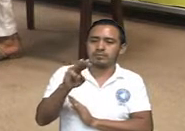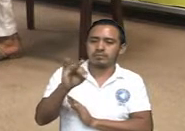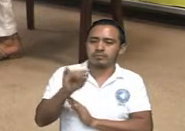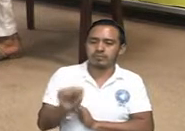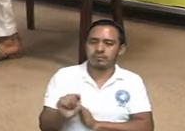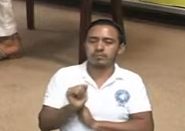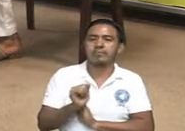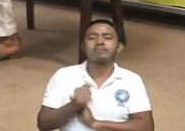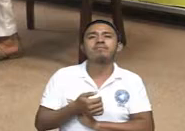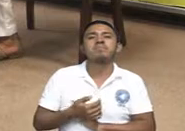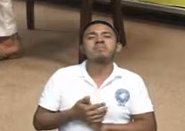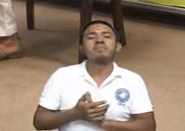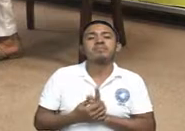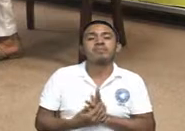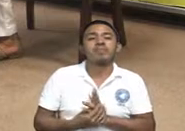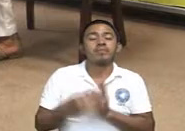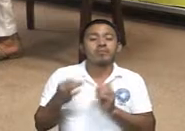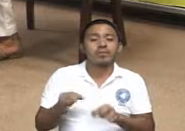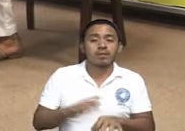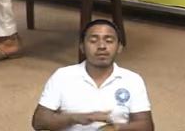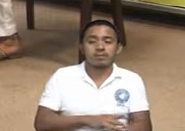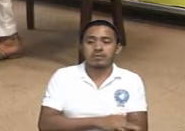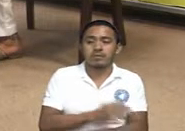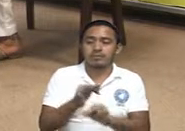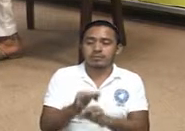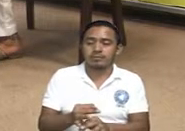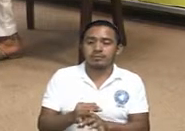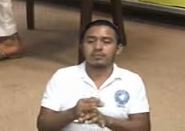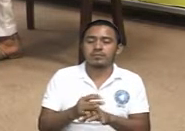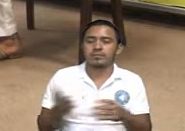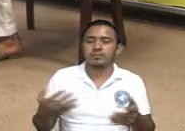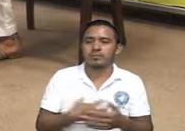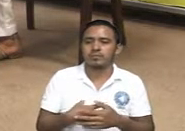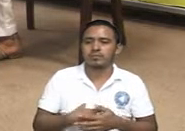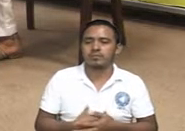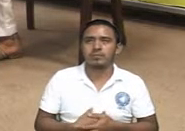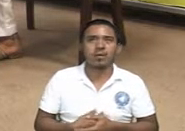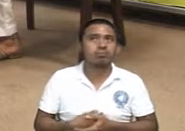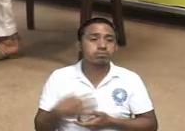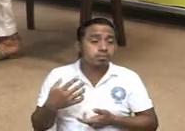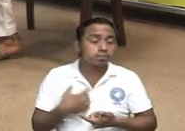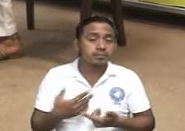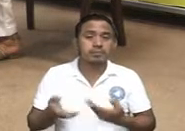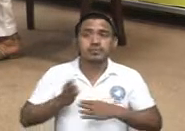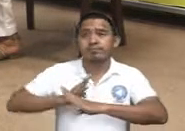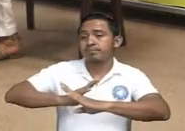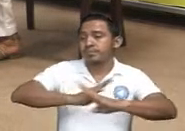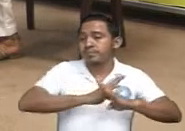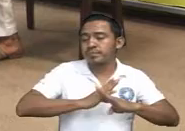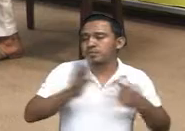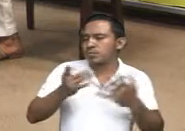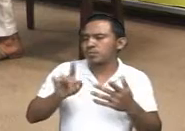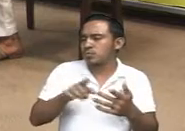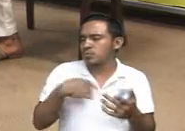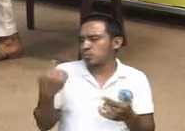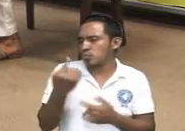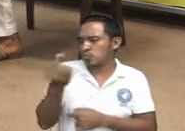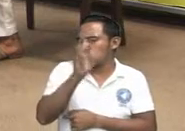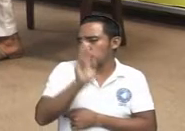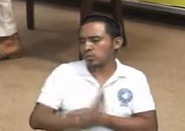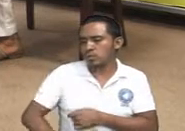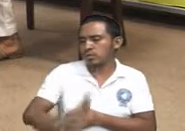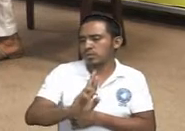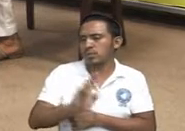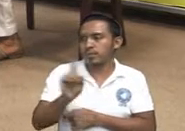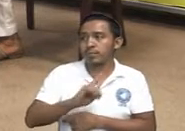fisiológico. Y desde el punto de vista emocional, evidentemente, la espiritualidad es un factor protector más allá de la religión. No solo por aquel hecho